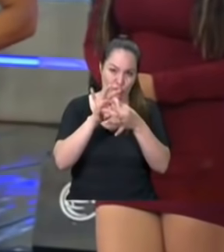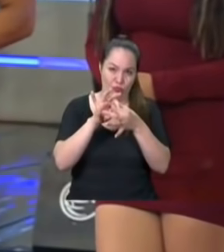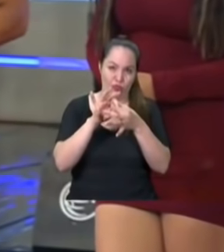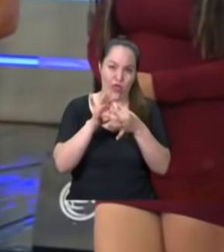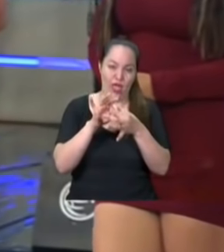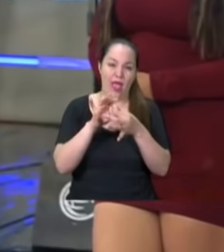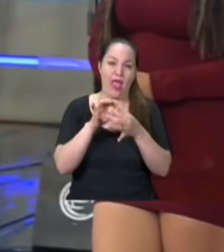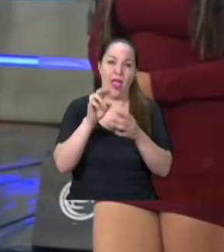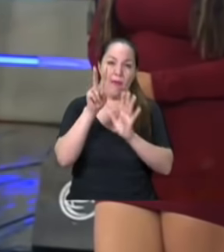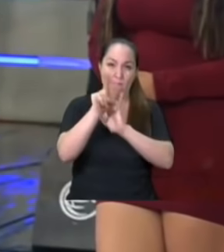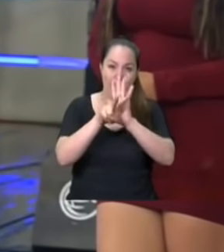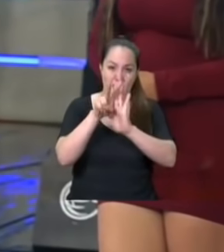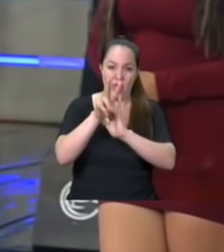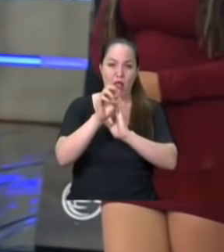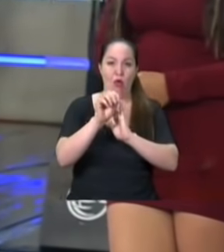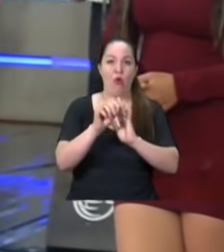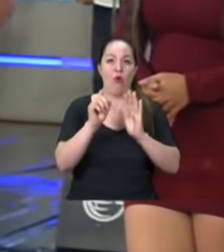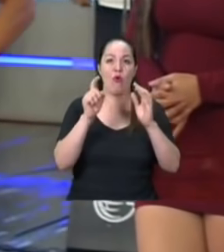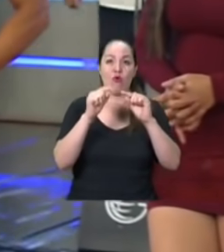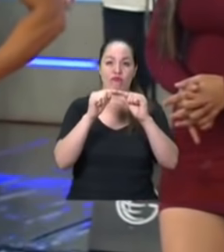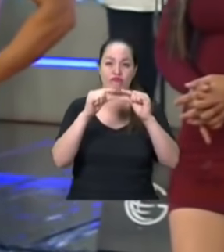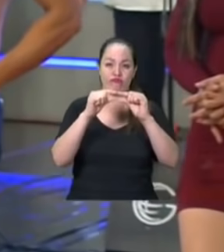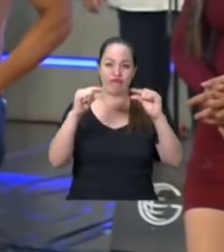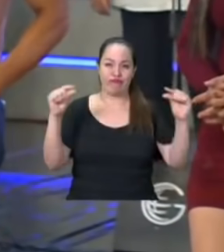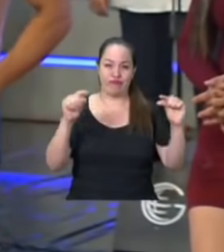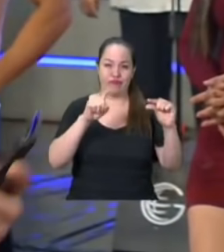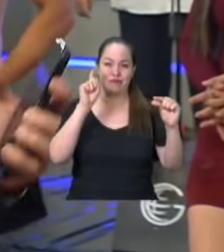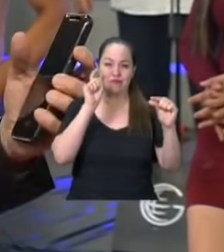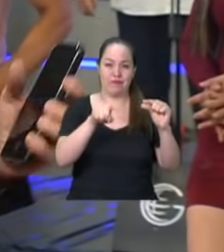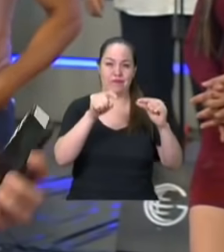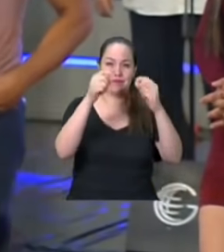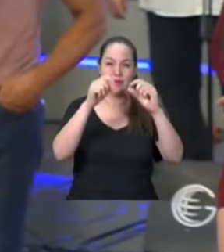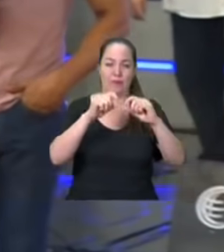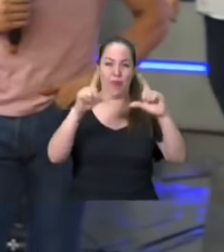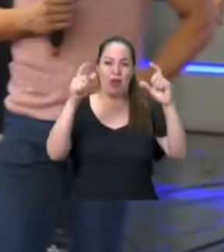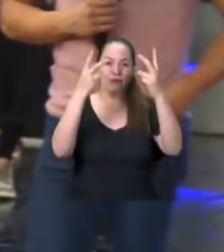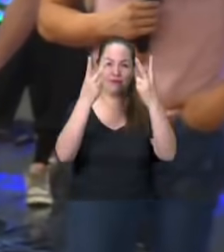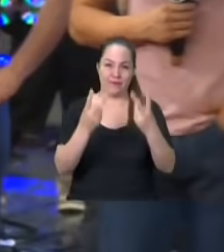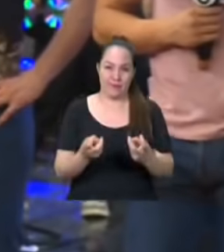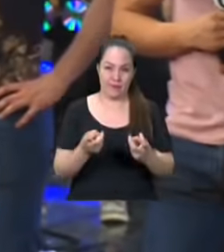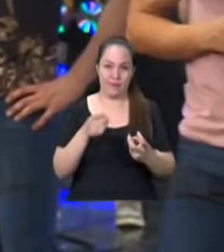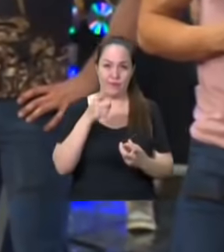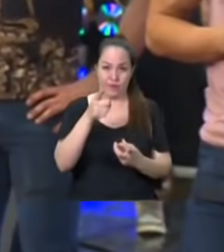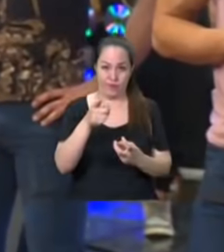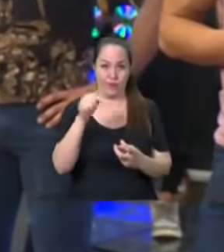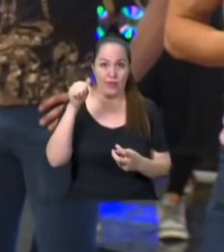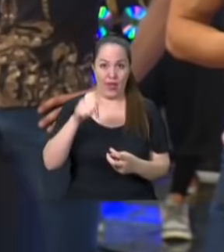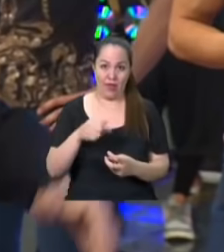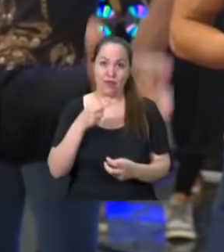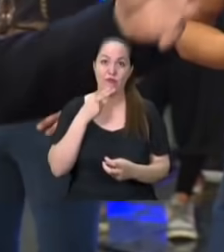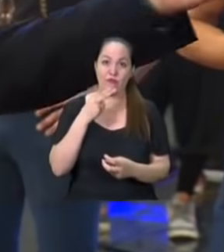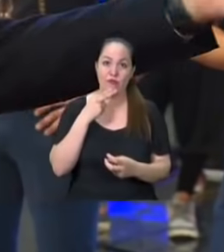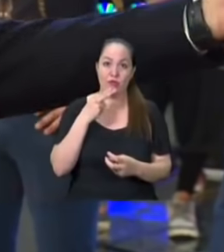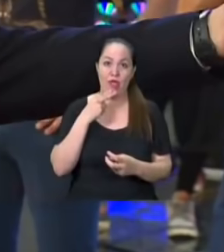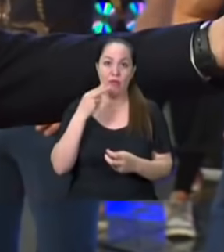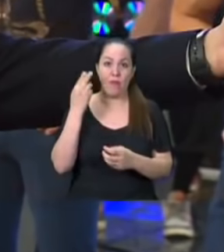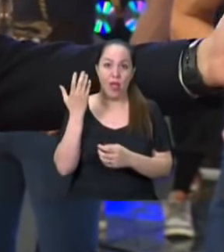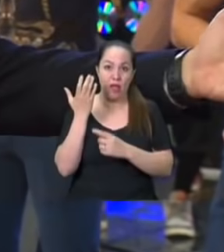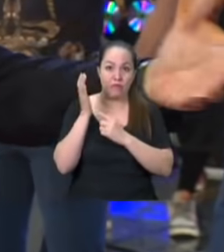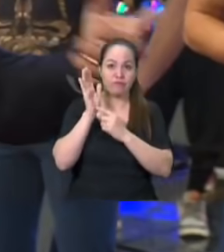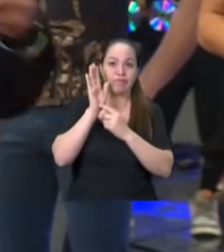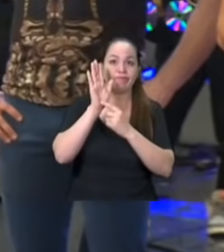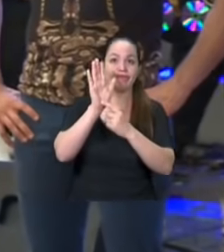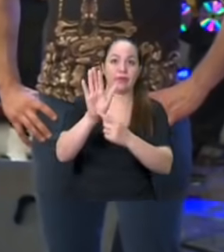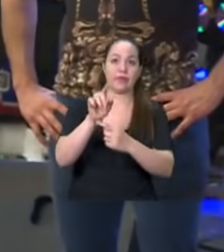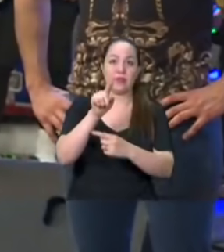de fácil. Nosotros lo vamos a usar en este programa con tu autorización para transmitirlo